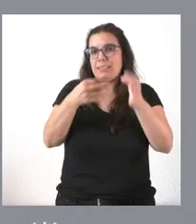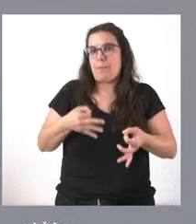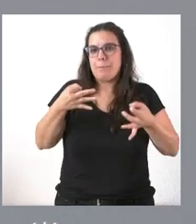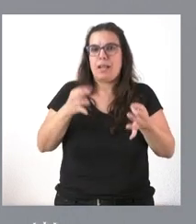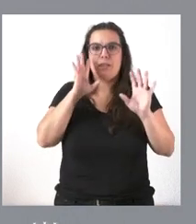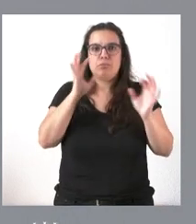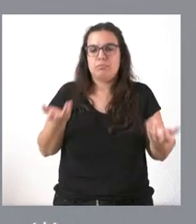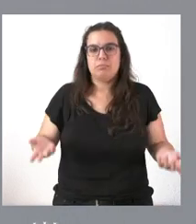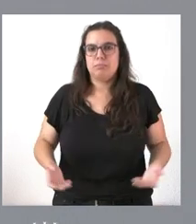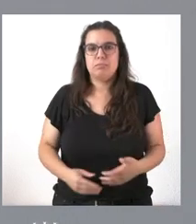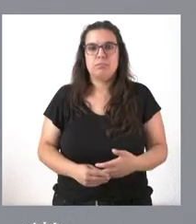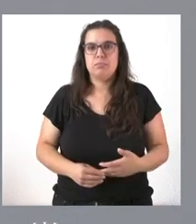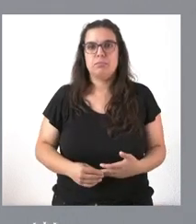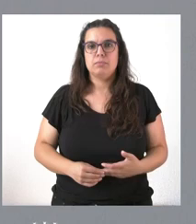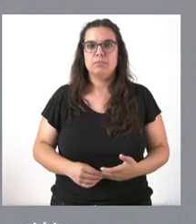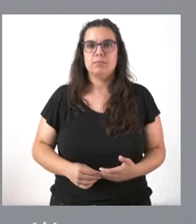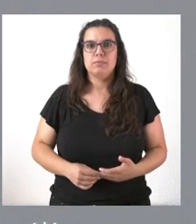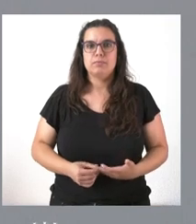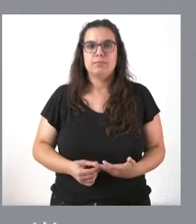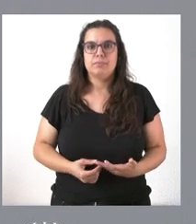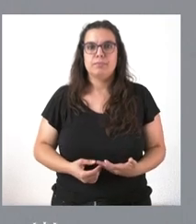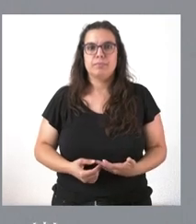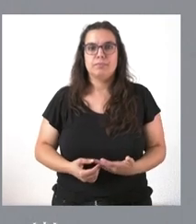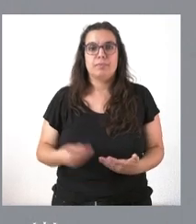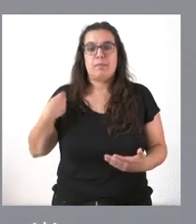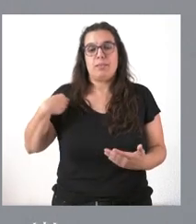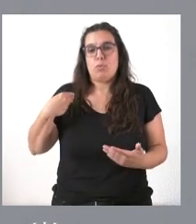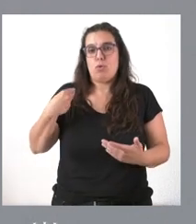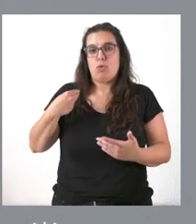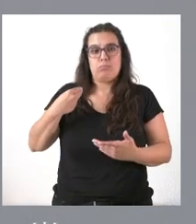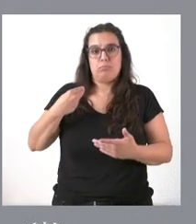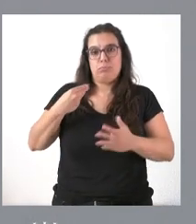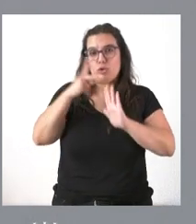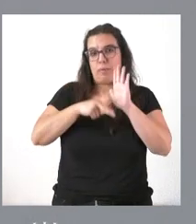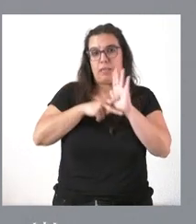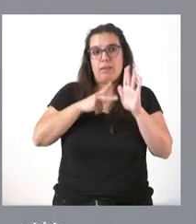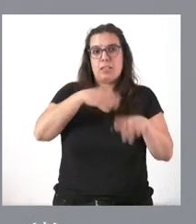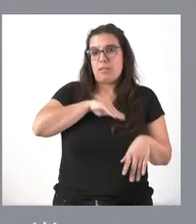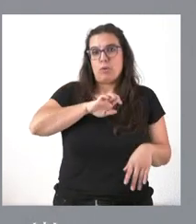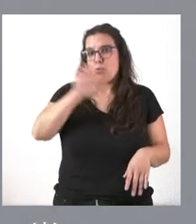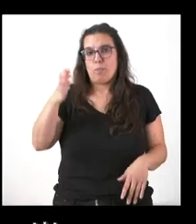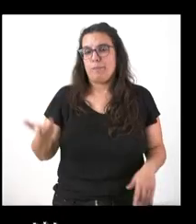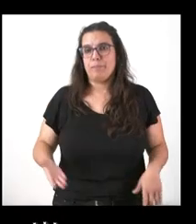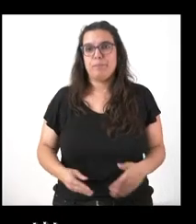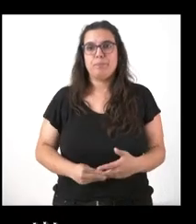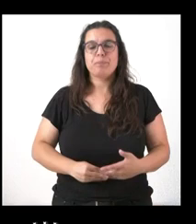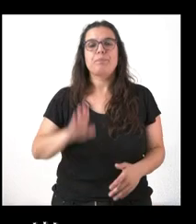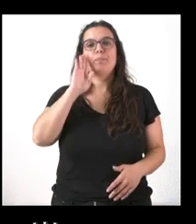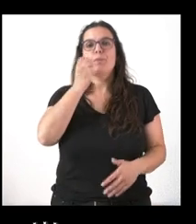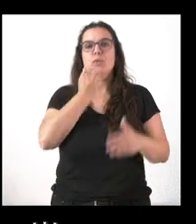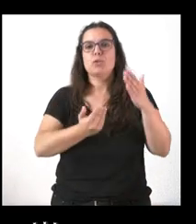ley y de las y de las y de las prescripciones nacionales europeas Hola Buenos días